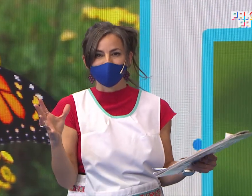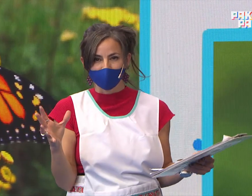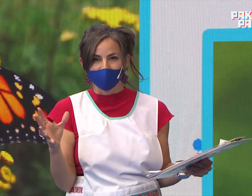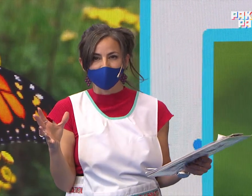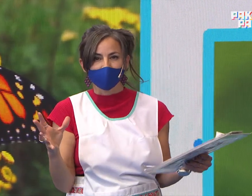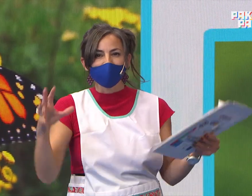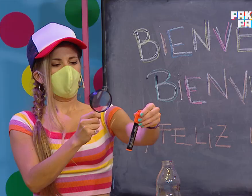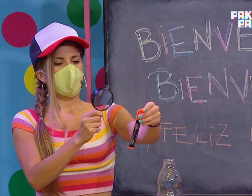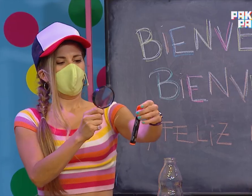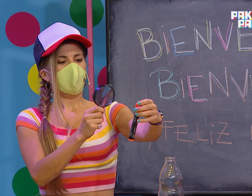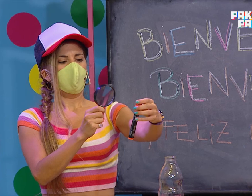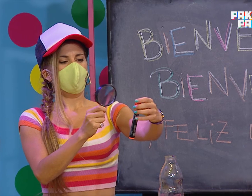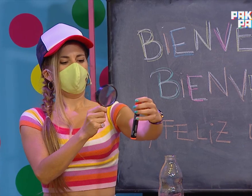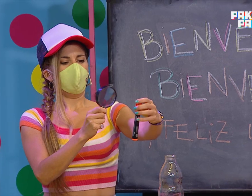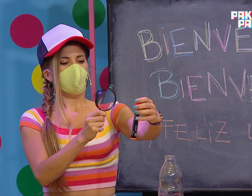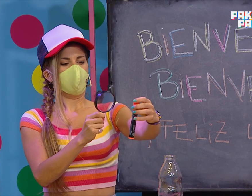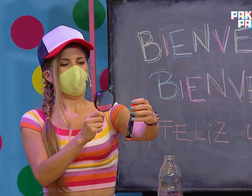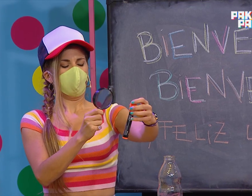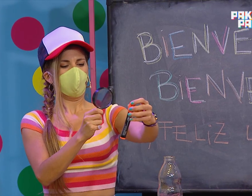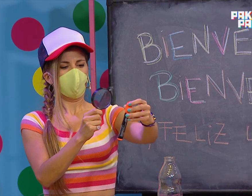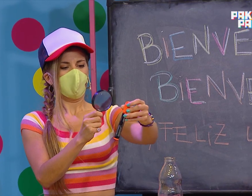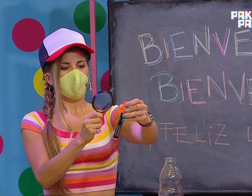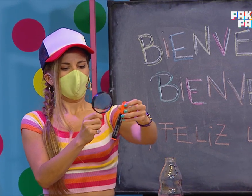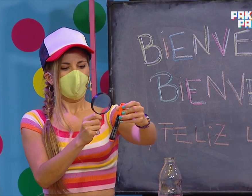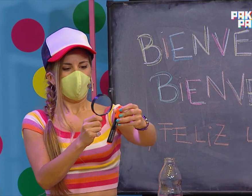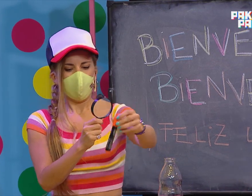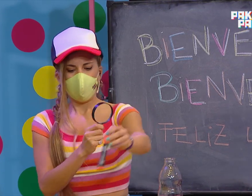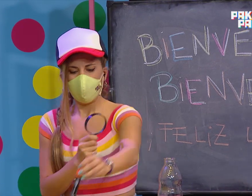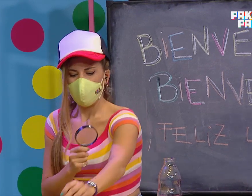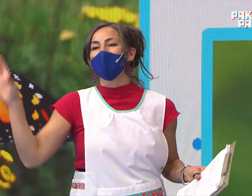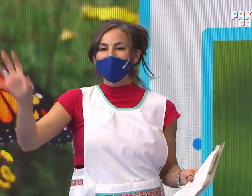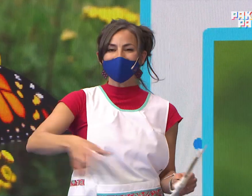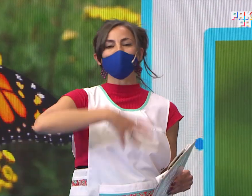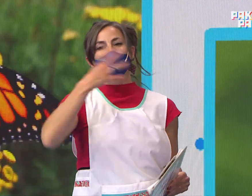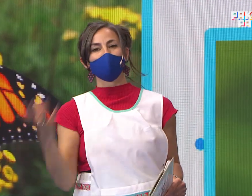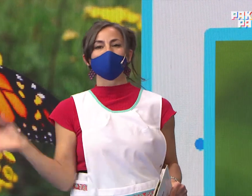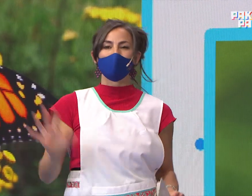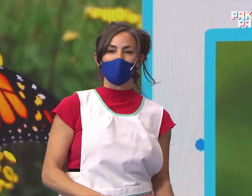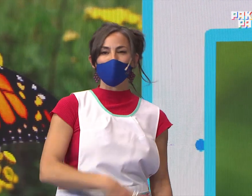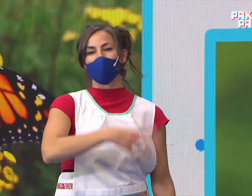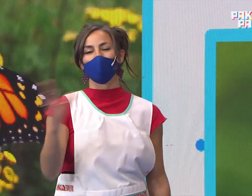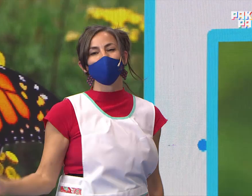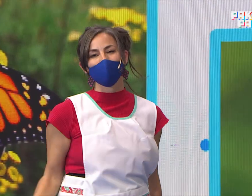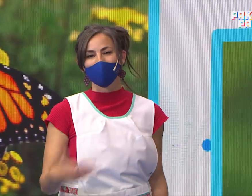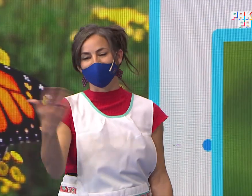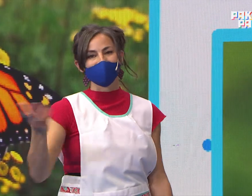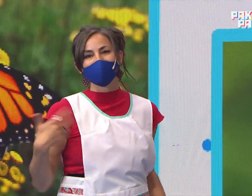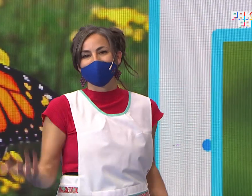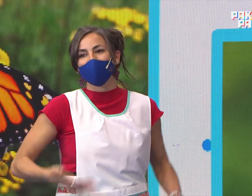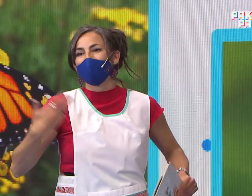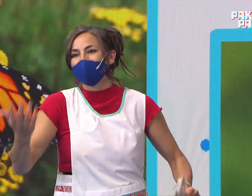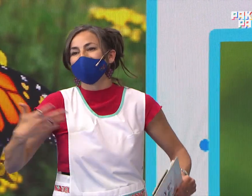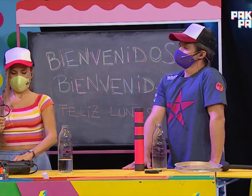vamos percibiendo, ¿no? ¿En dónde lo ponemos? ¿Dónde vamos conociendo? Esto es lo que vamos a hacer un poco, pero con un tema que